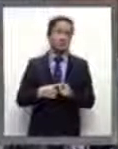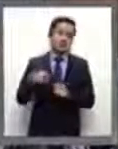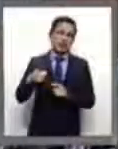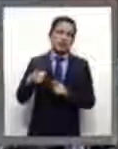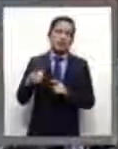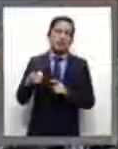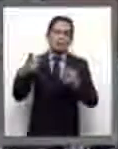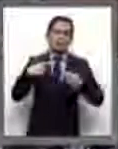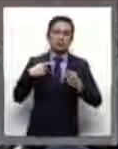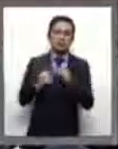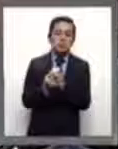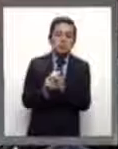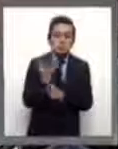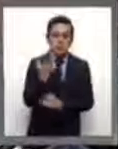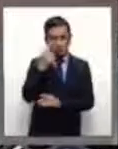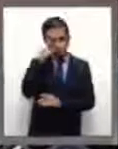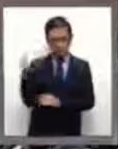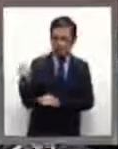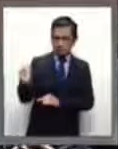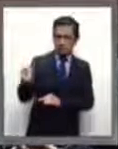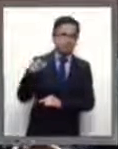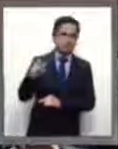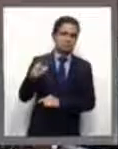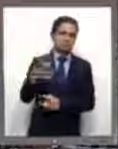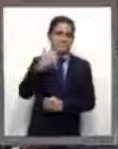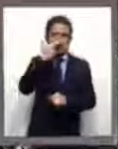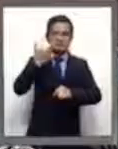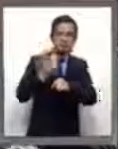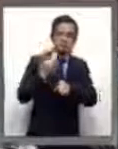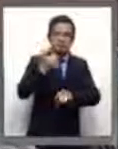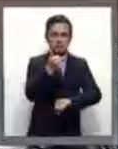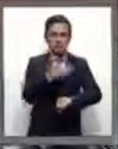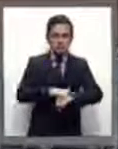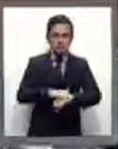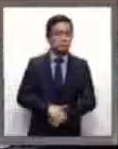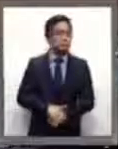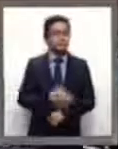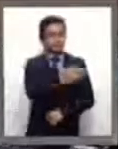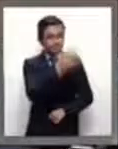responsable de responsabilidad administrativa. Es cuanto,